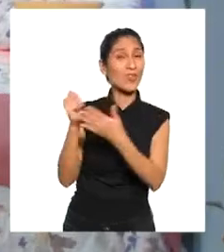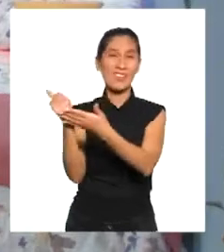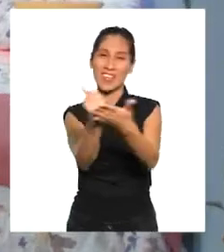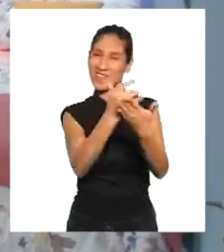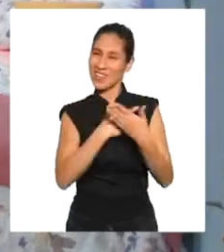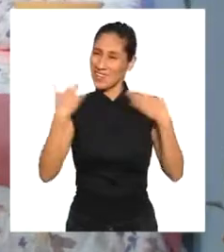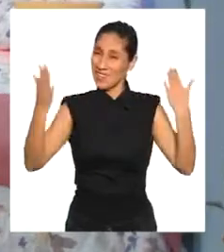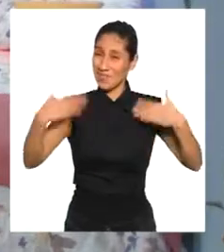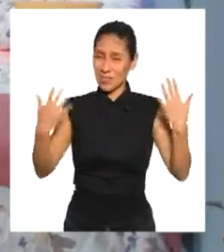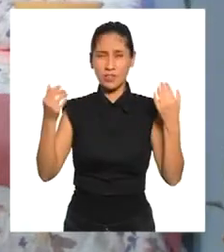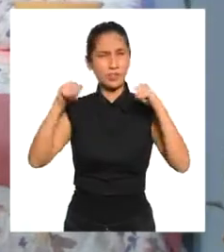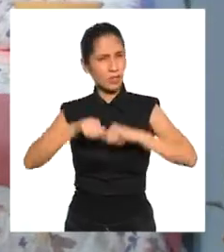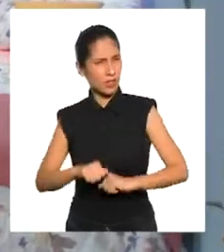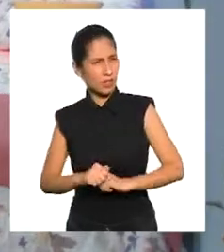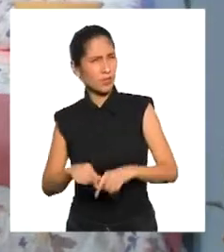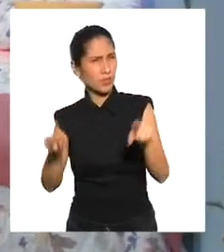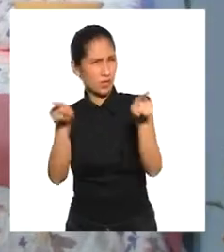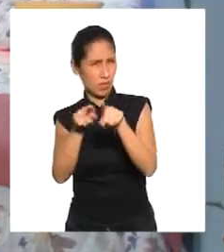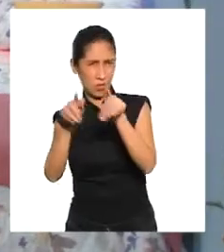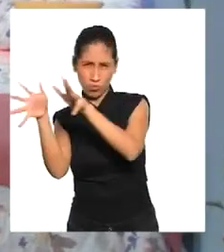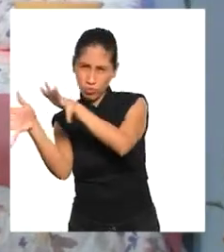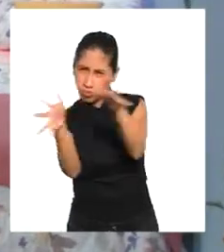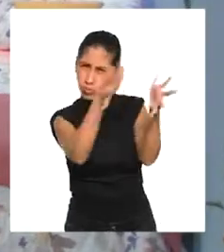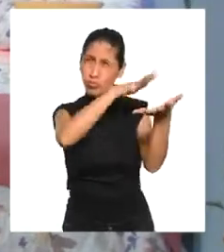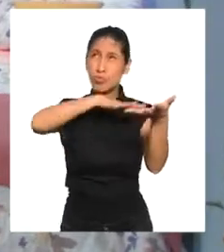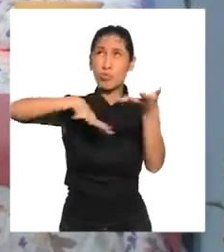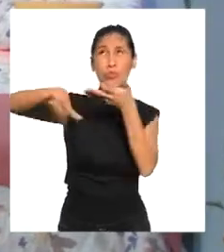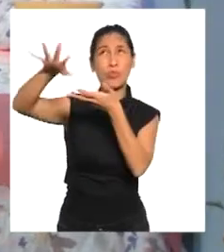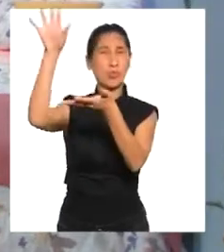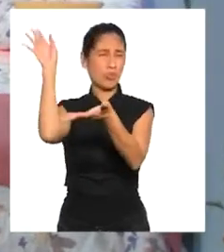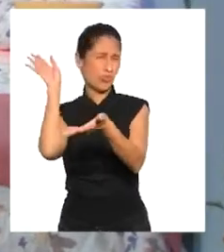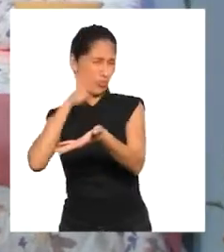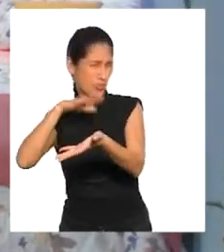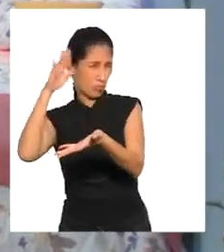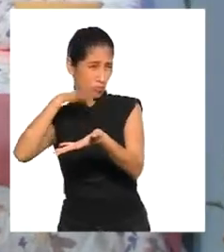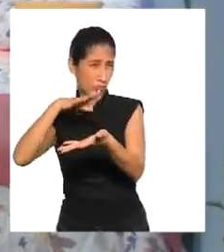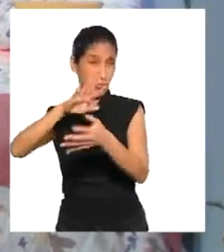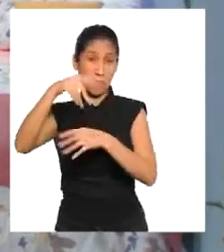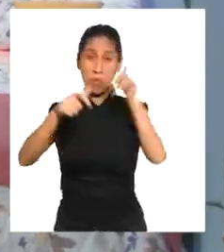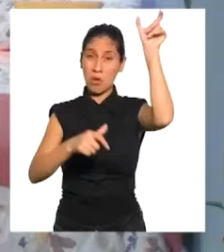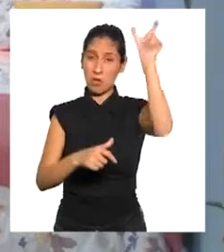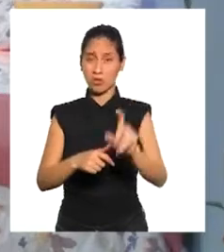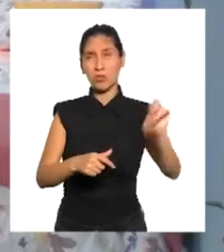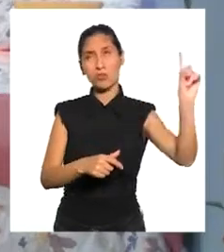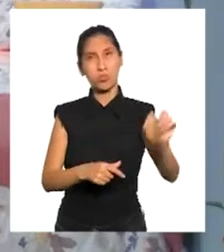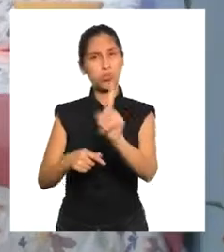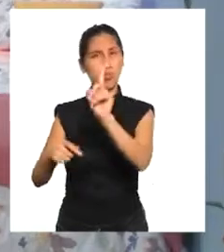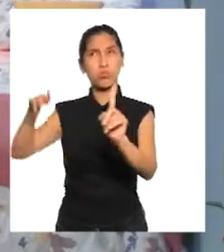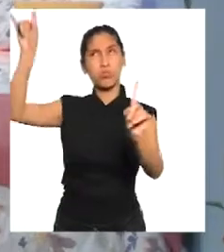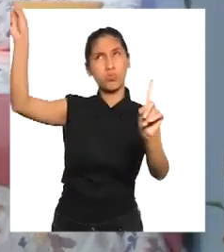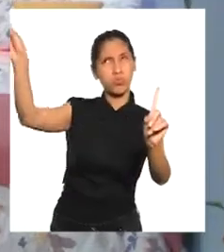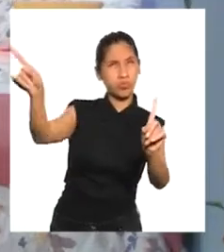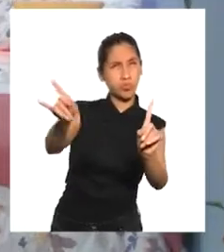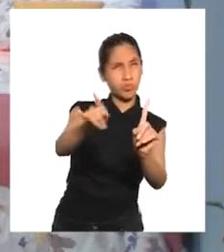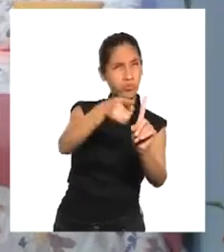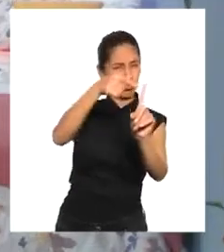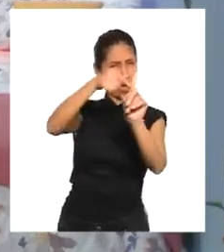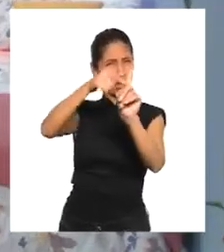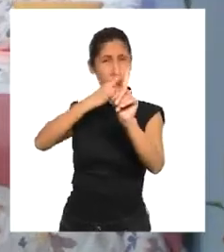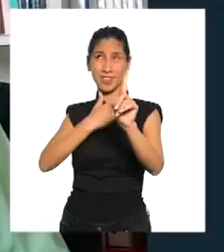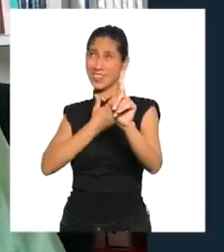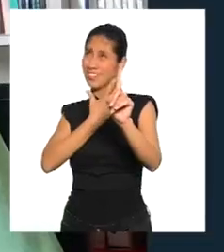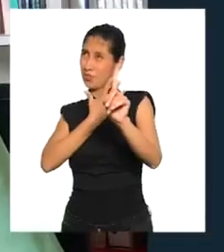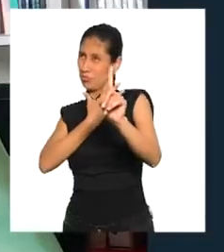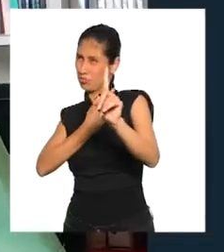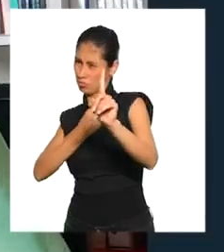contaminación ambiental influye en el estado de ánimo de las personas? Sea auditiva, lumínica o del aire, ¿cómo es que ocurre esta